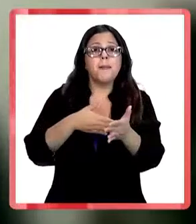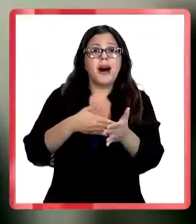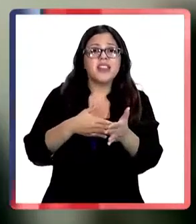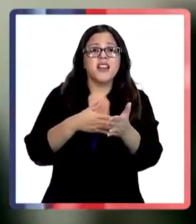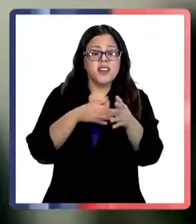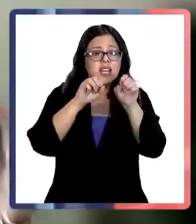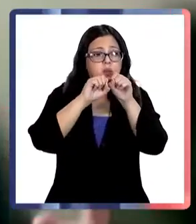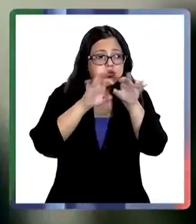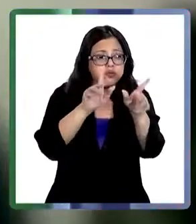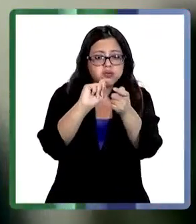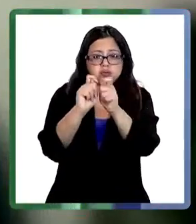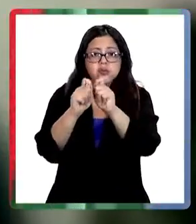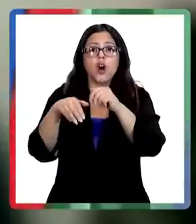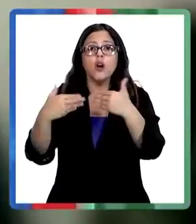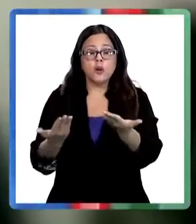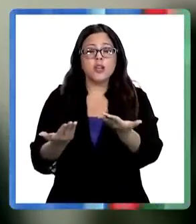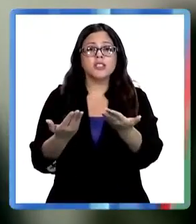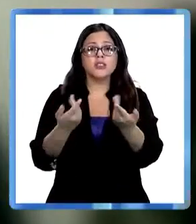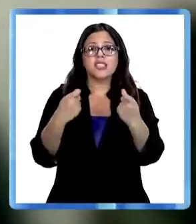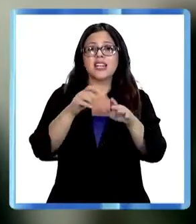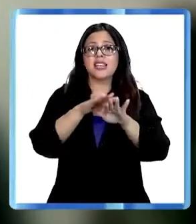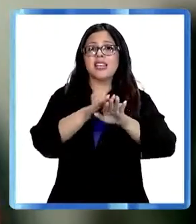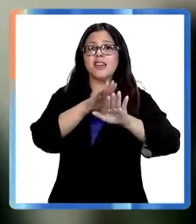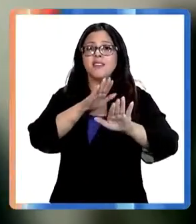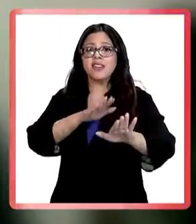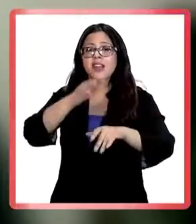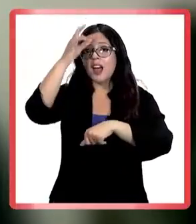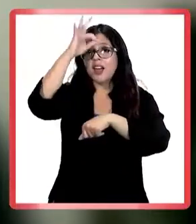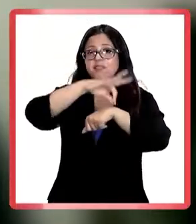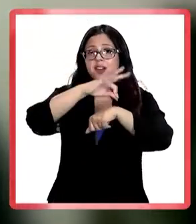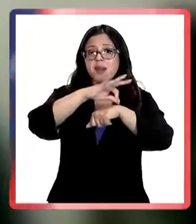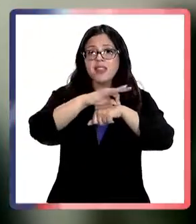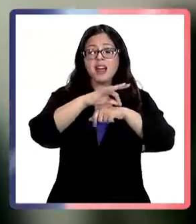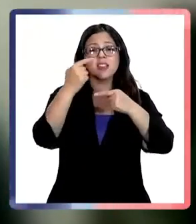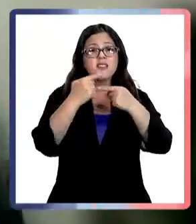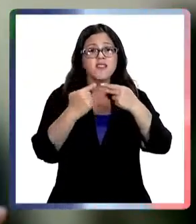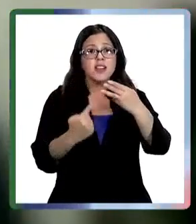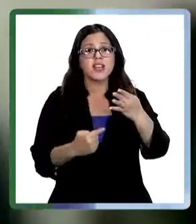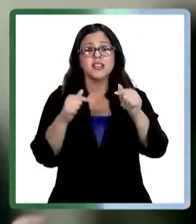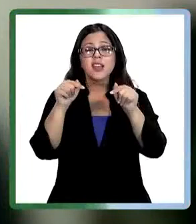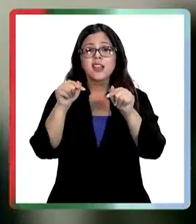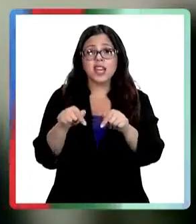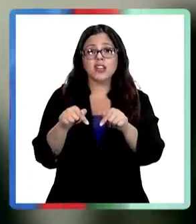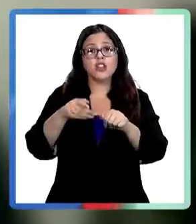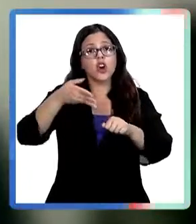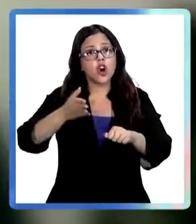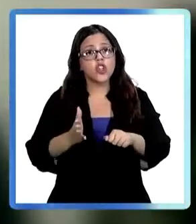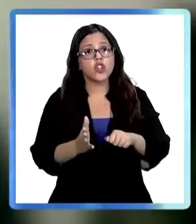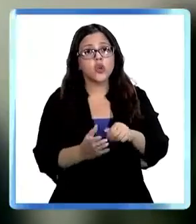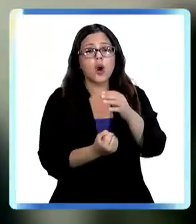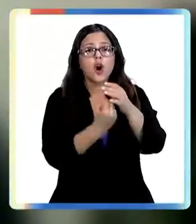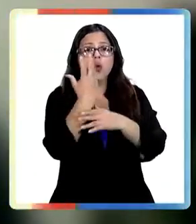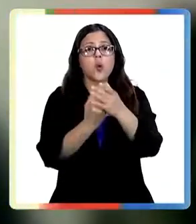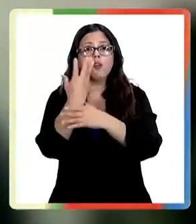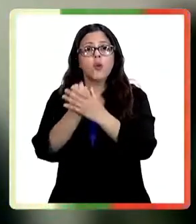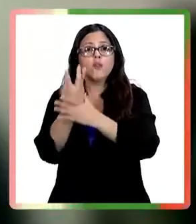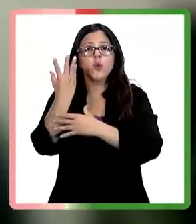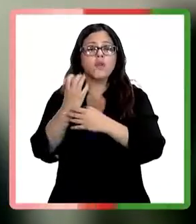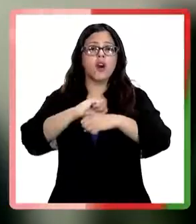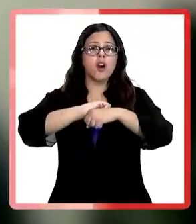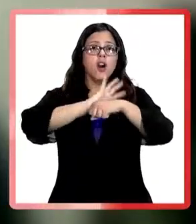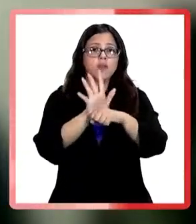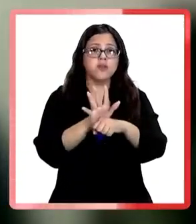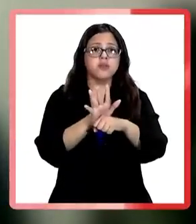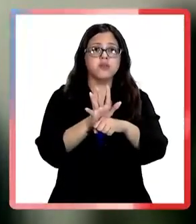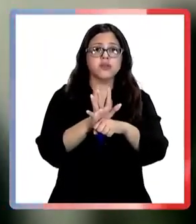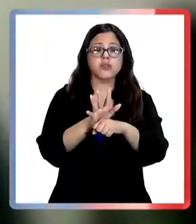importante contener en general el virus de distintas maneras para evitar que este virus siga creando variantes que sigan